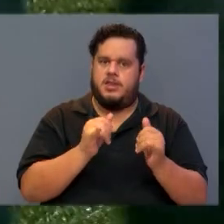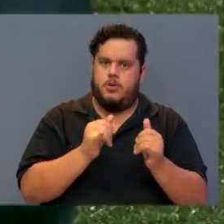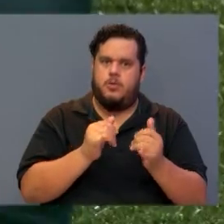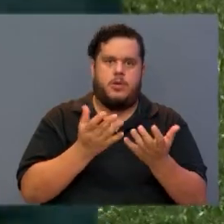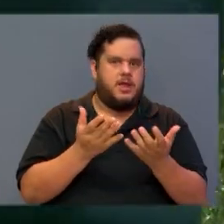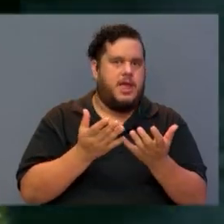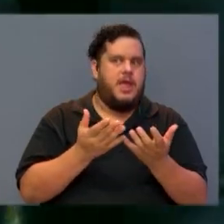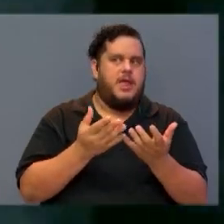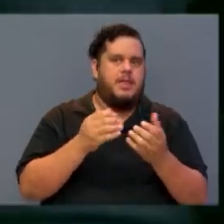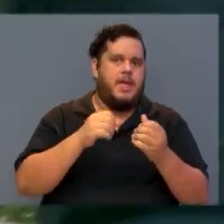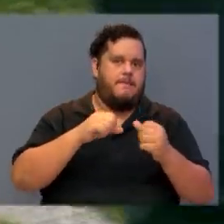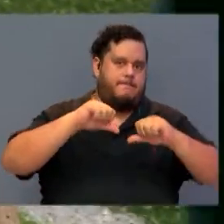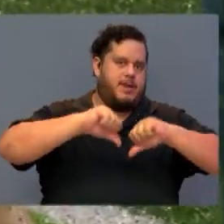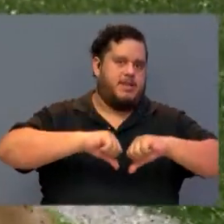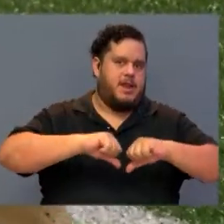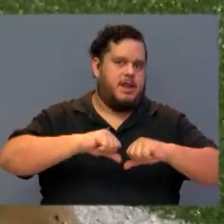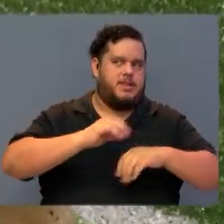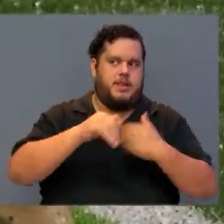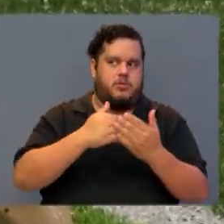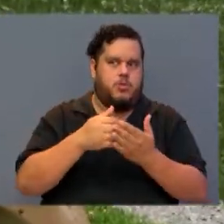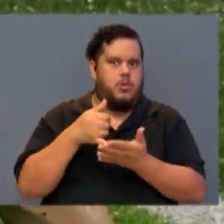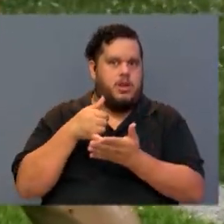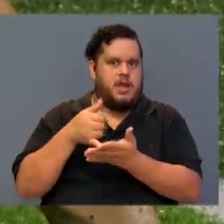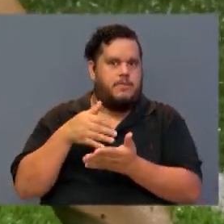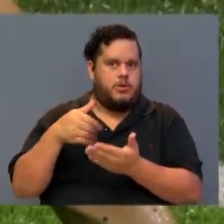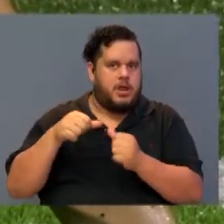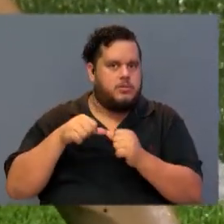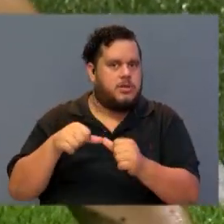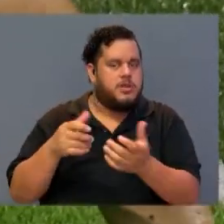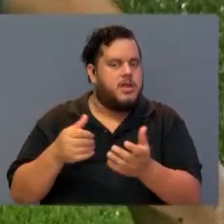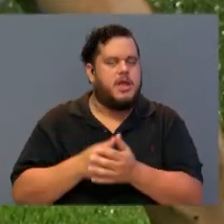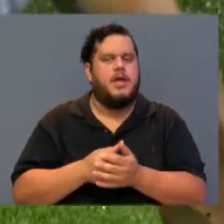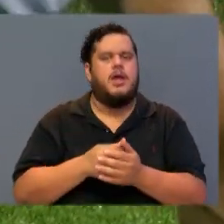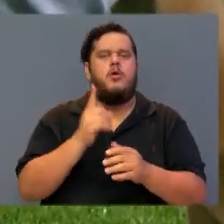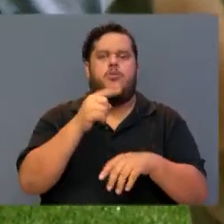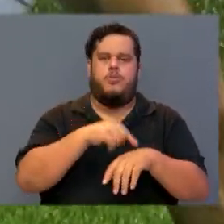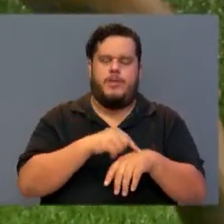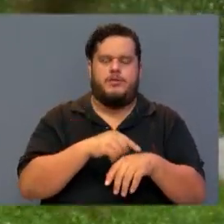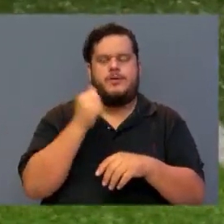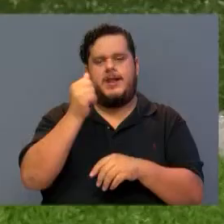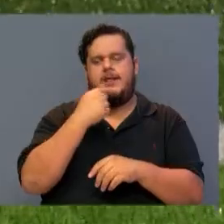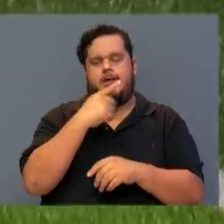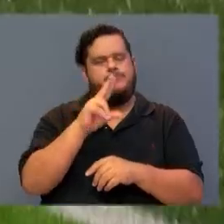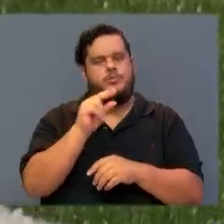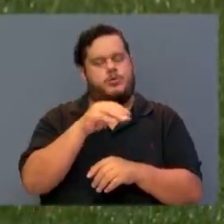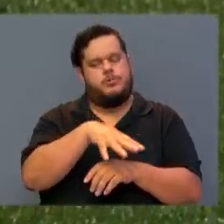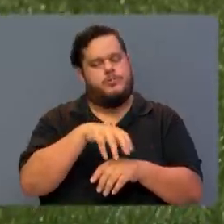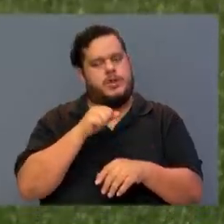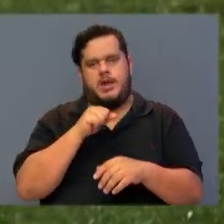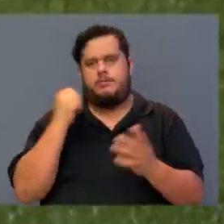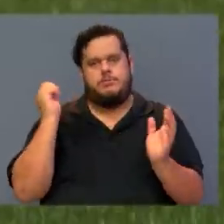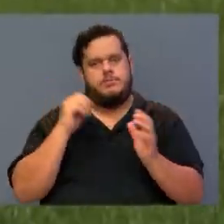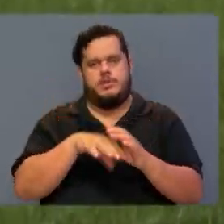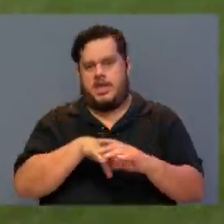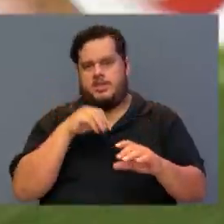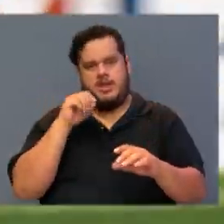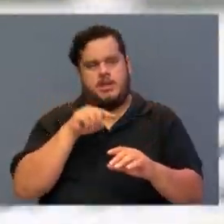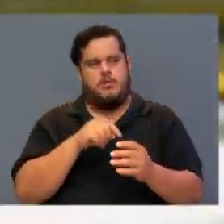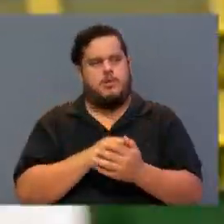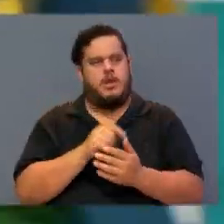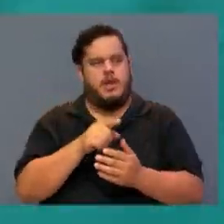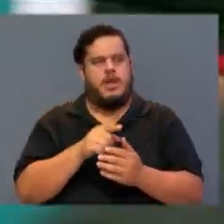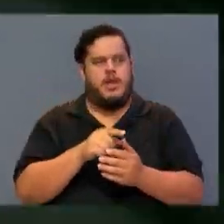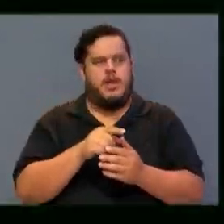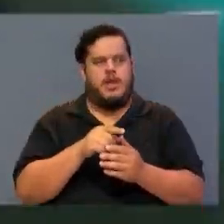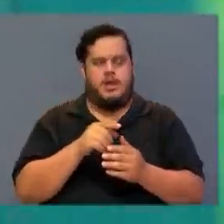resto del campeonato. Sí, yo creo que por eso la liga lo sacó. O sea, yo creo que ya hubo un momento en que la liga dijo, no, quedémonos con uno menos. En esa acción, ahí se levanta